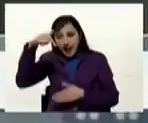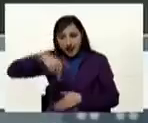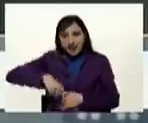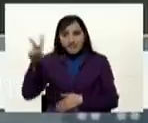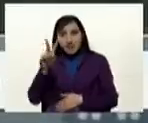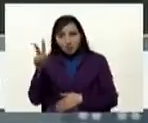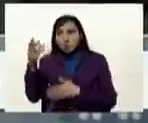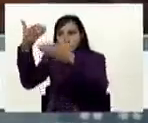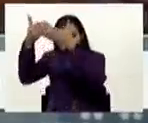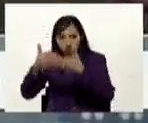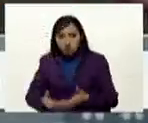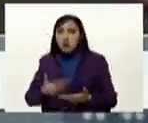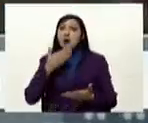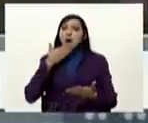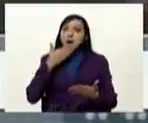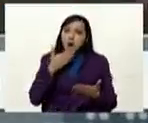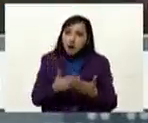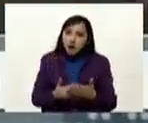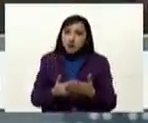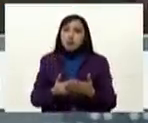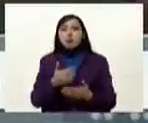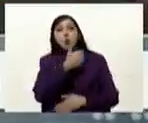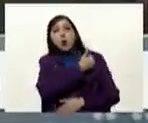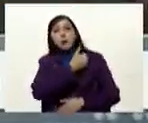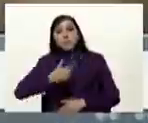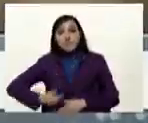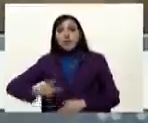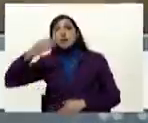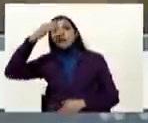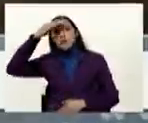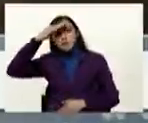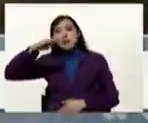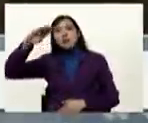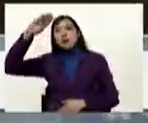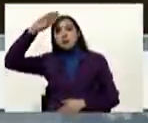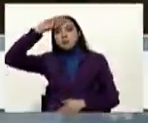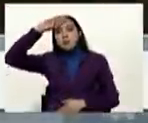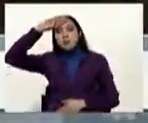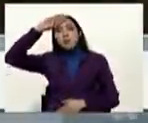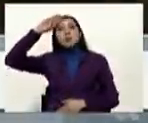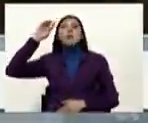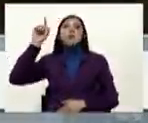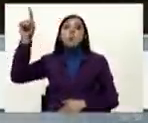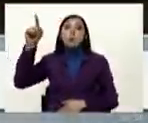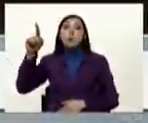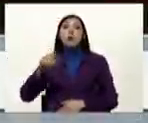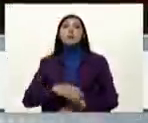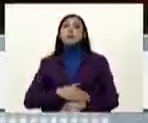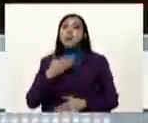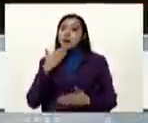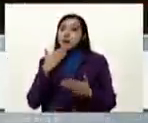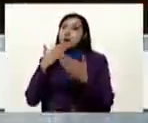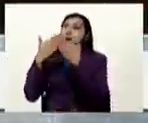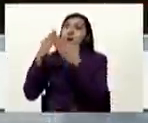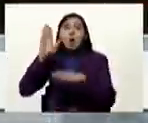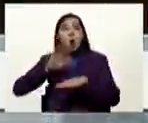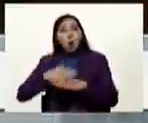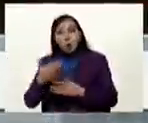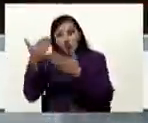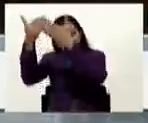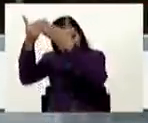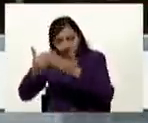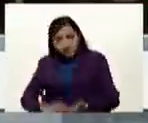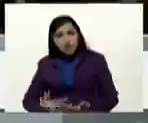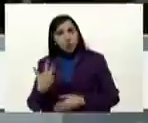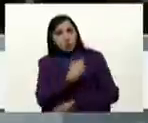Venezuela. Quiero agradecerle al presidente Miguel Díaz-Canel de Cuba por el envío de